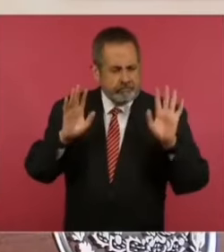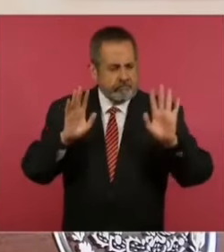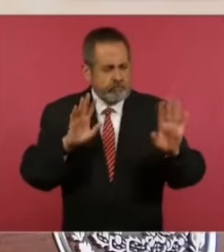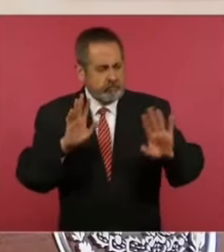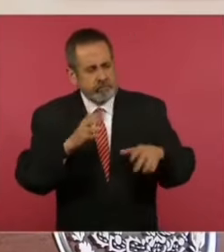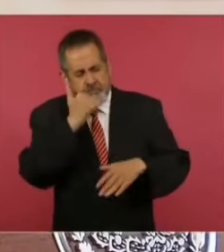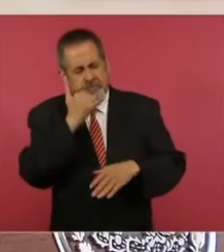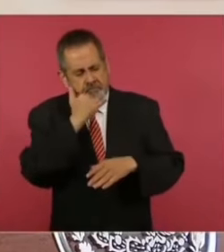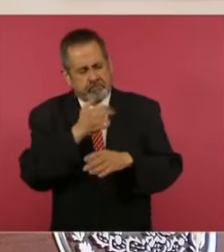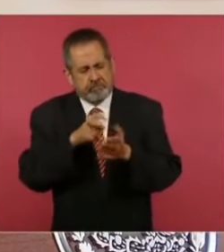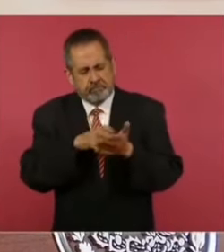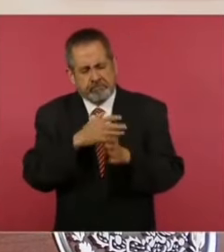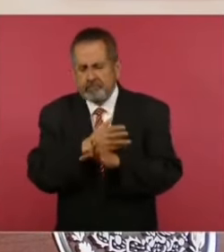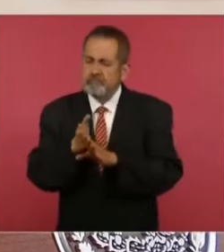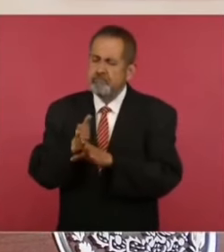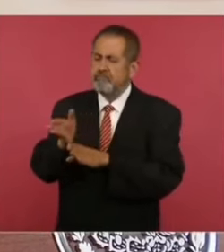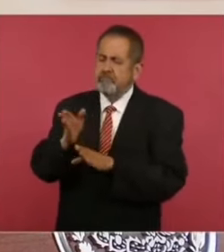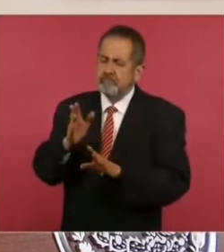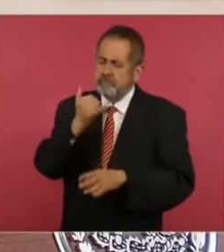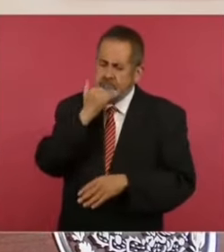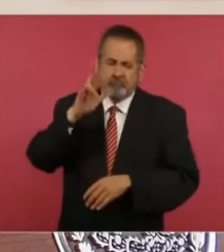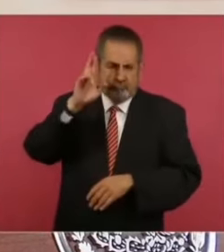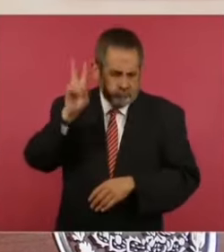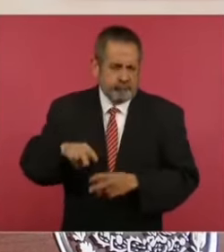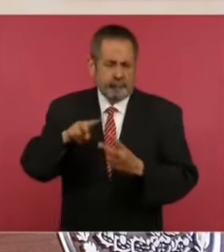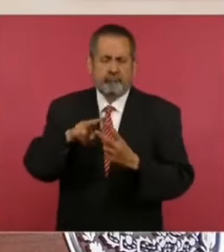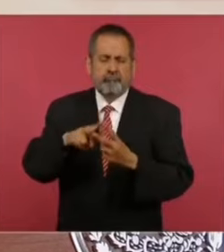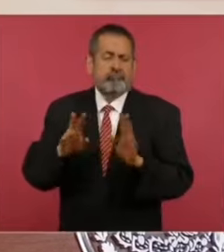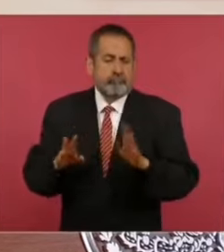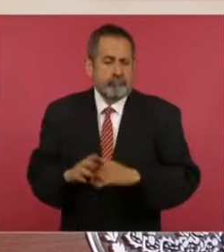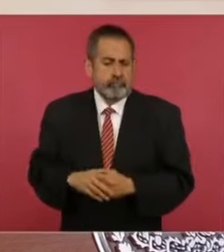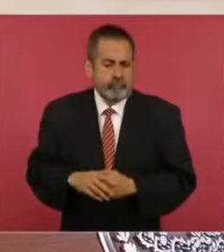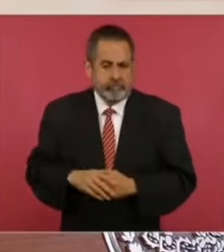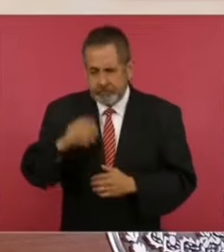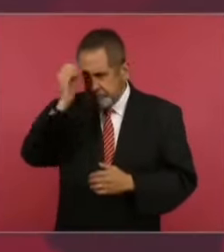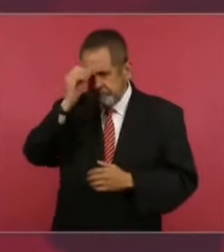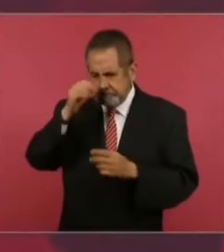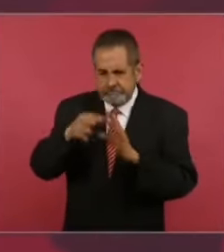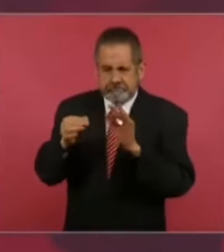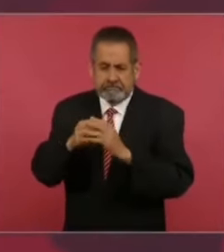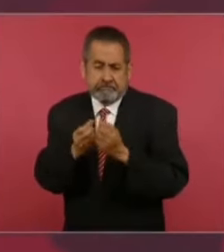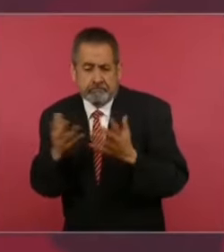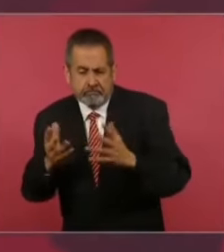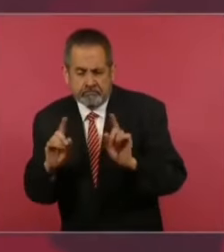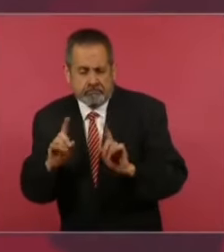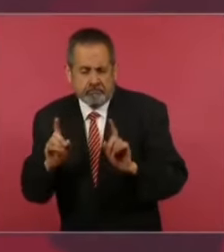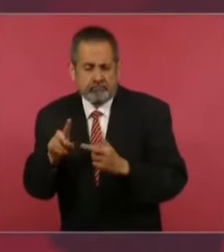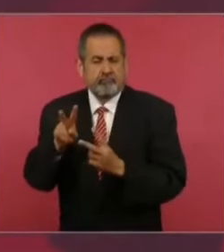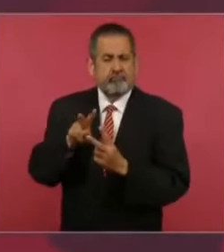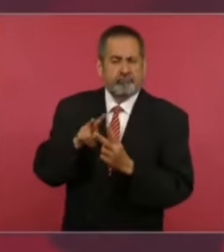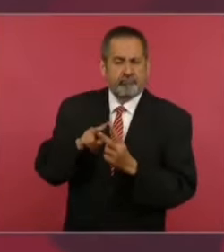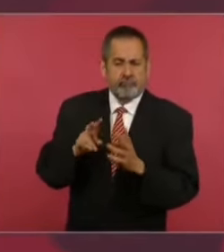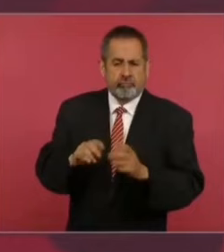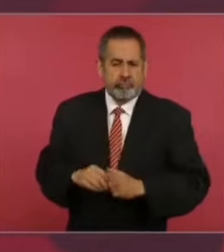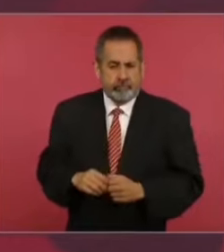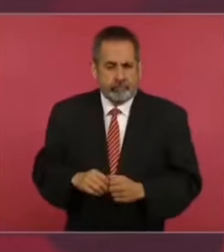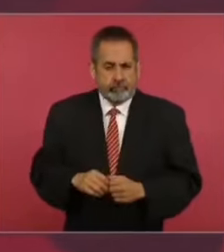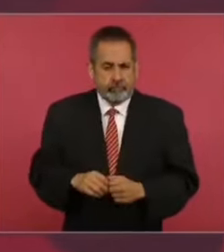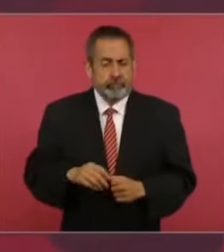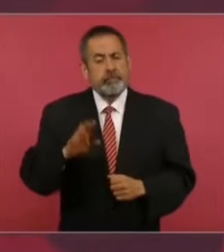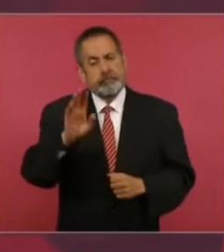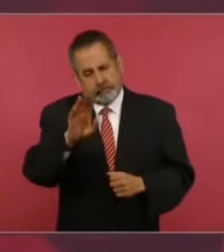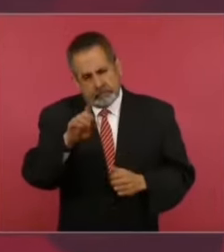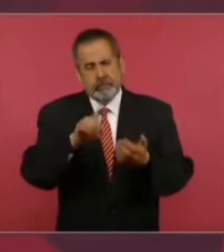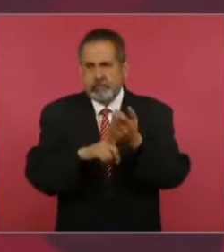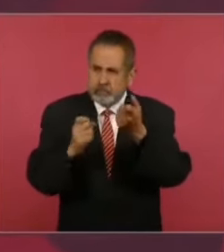rectificar, o sea, cambiar de opinión. Claro que están damnificados,